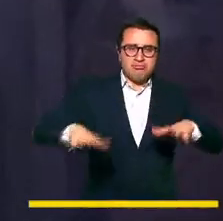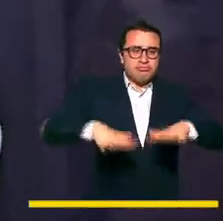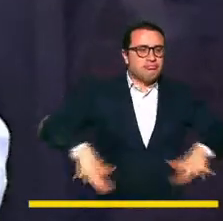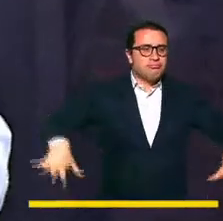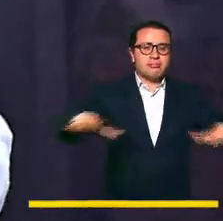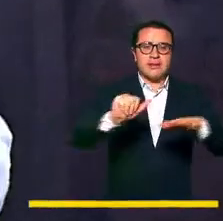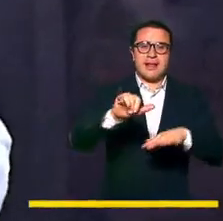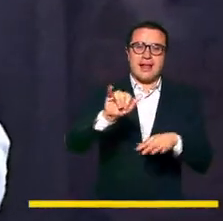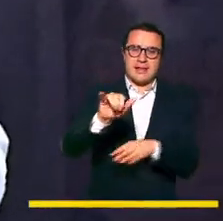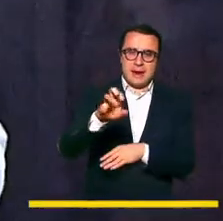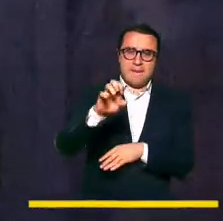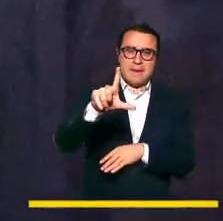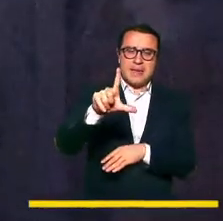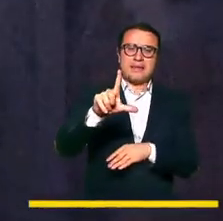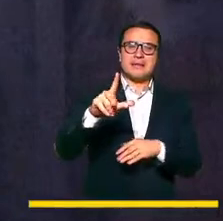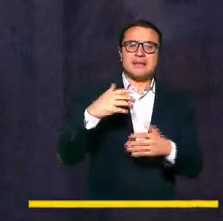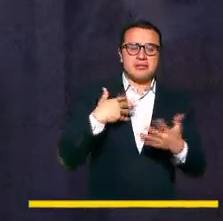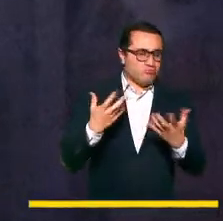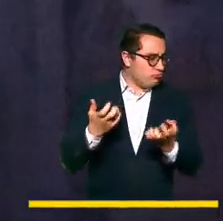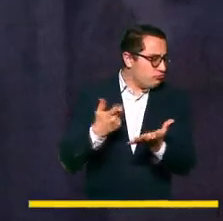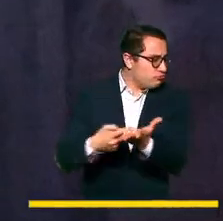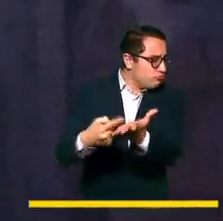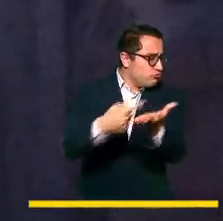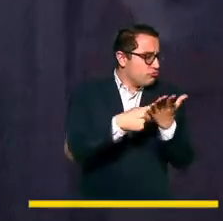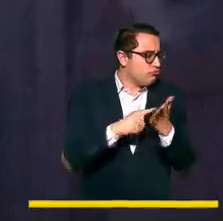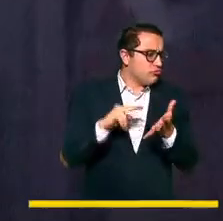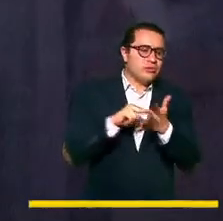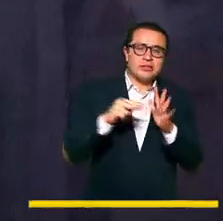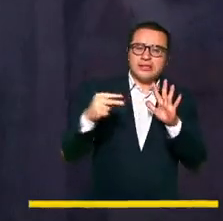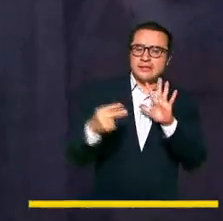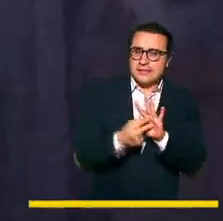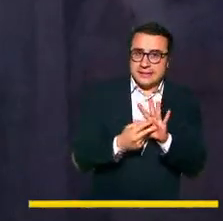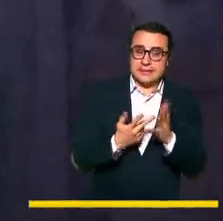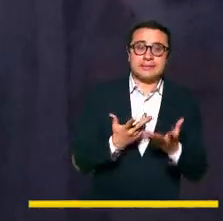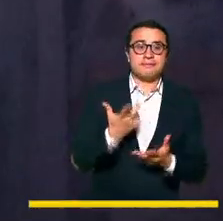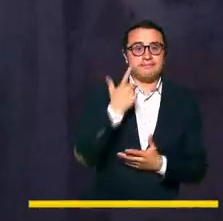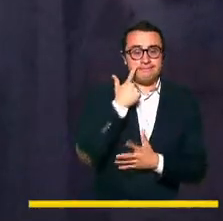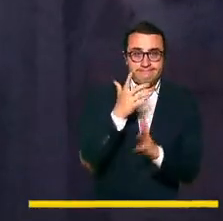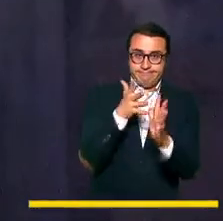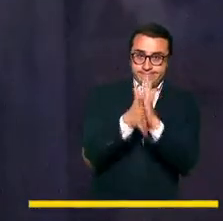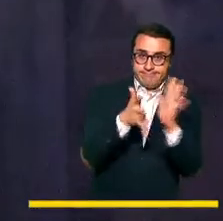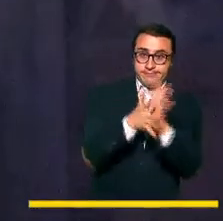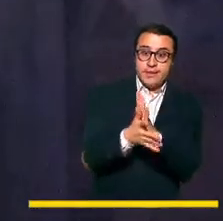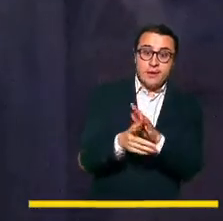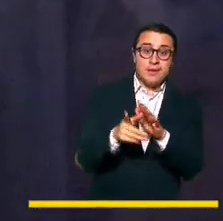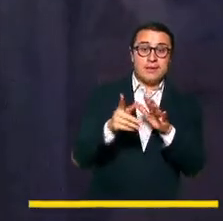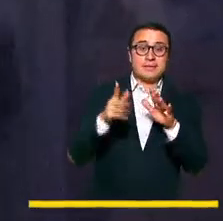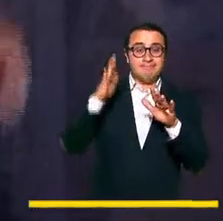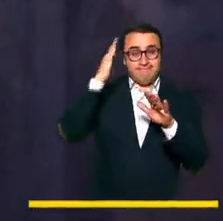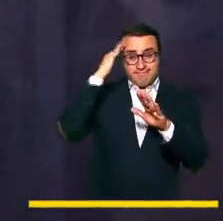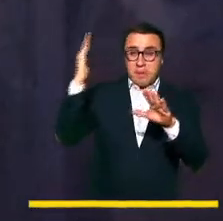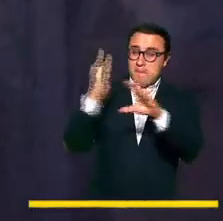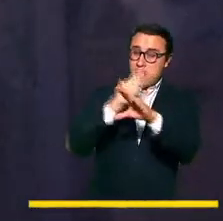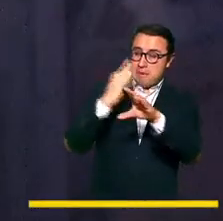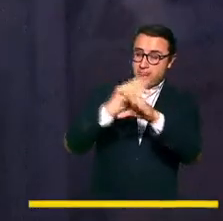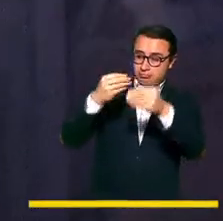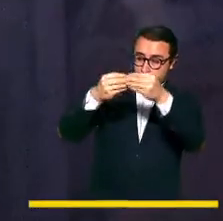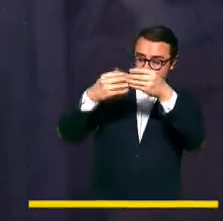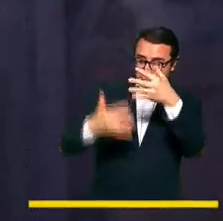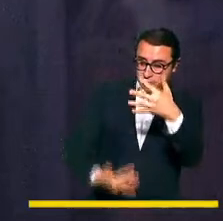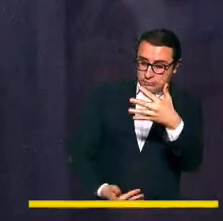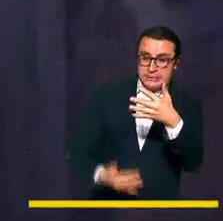pues es primero la expresión de los problemas fundamentales, no todos porque